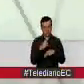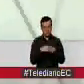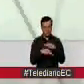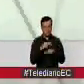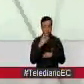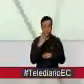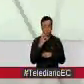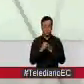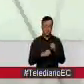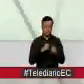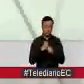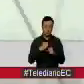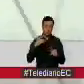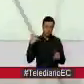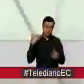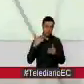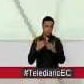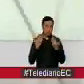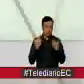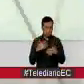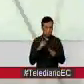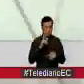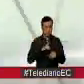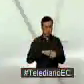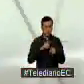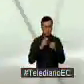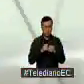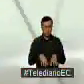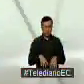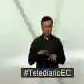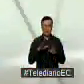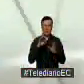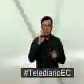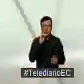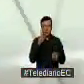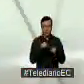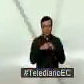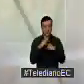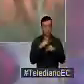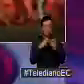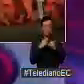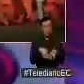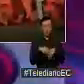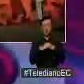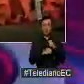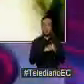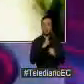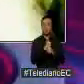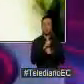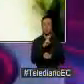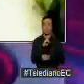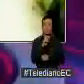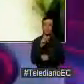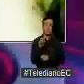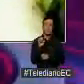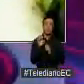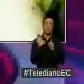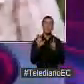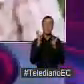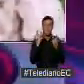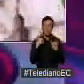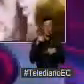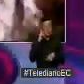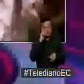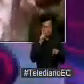Hace 14 años perdimos la oportunidad de poder tener un acuerdo comercial. En el año 2006 ya estaban casi cerradas